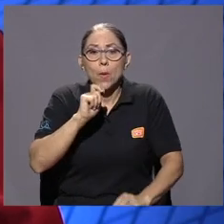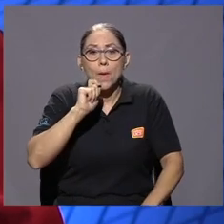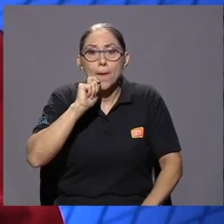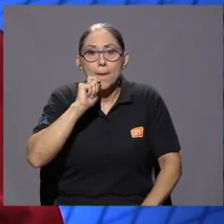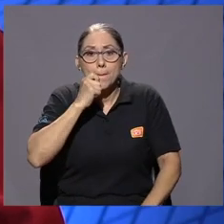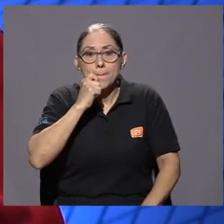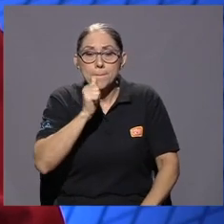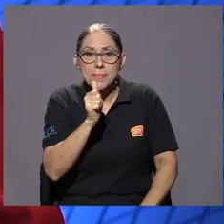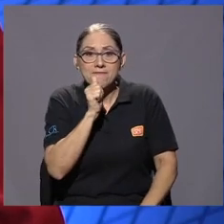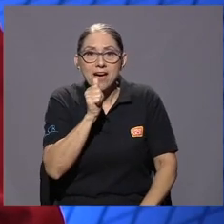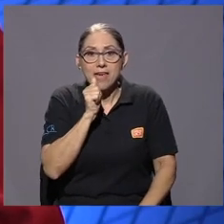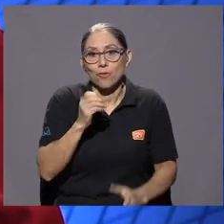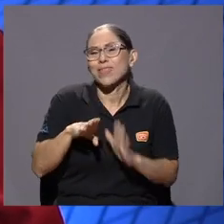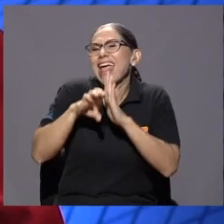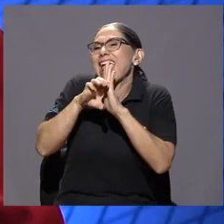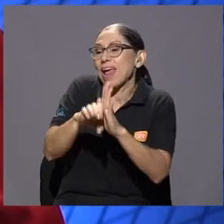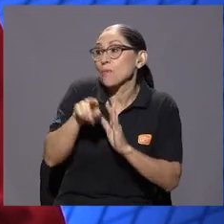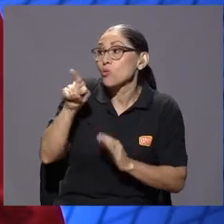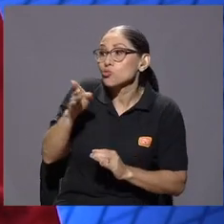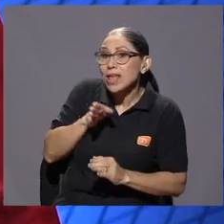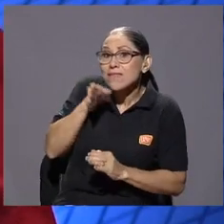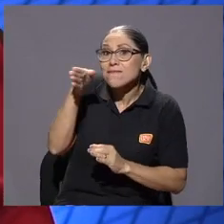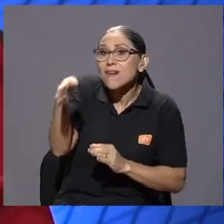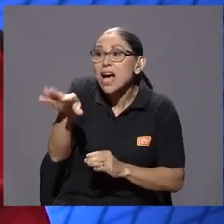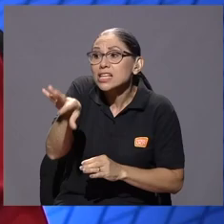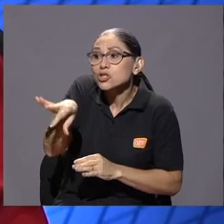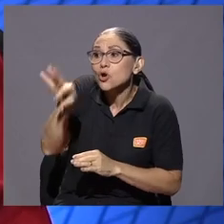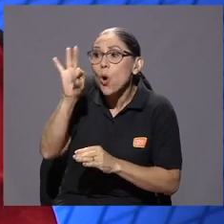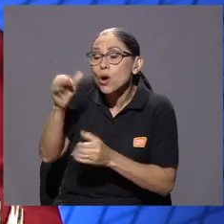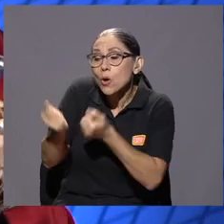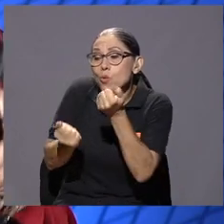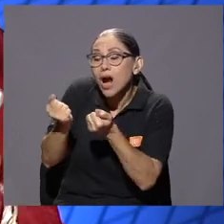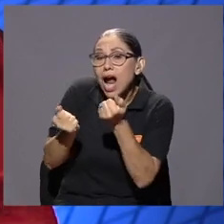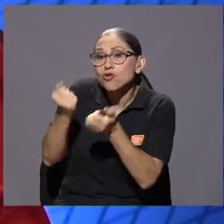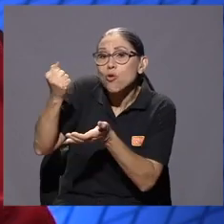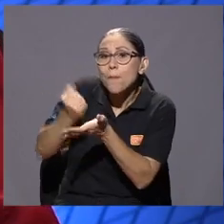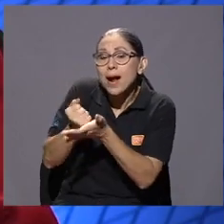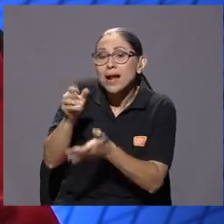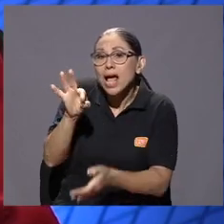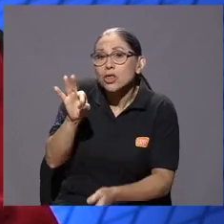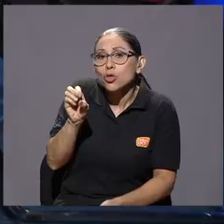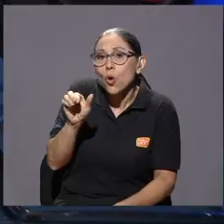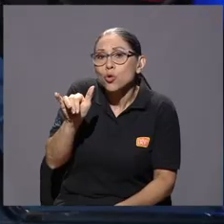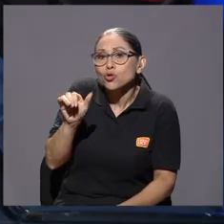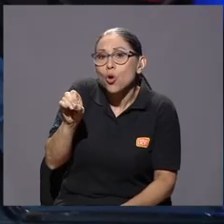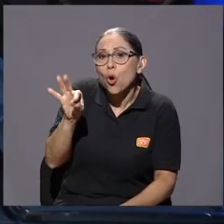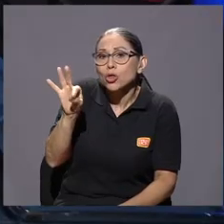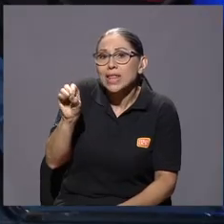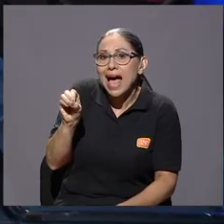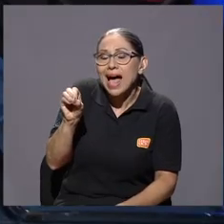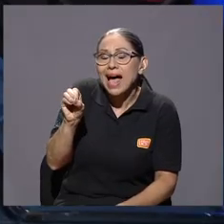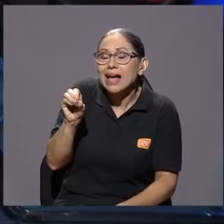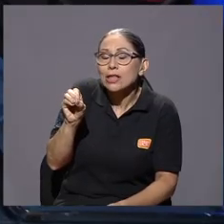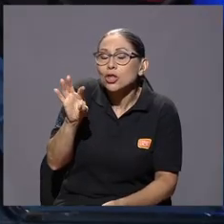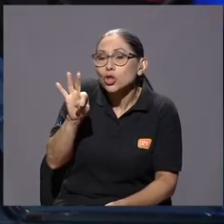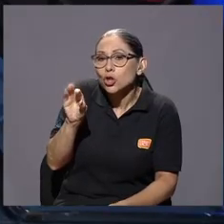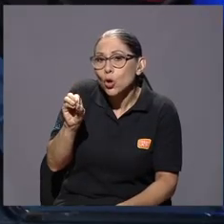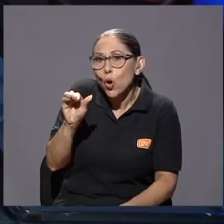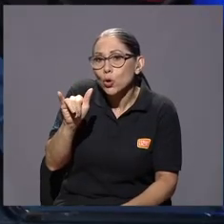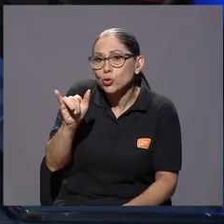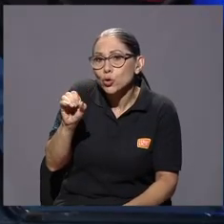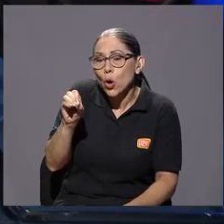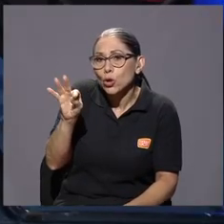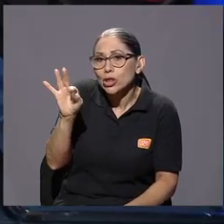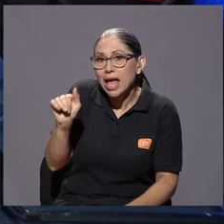que puedes ir a escoger un carro Toyota porque te gusta el carro Toyota y no te gusta la otra marca, por citar un ejemplo.